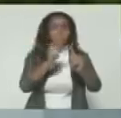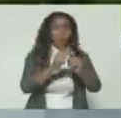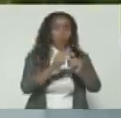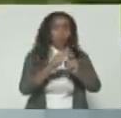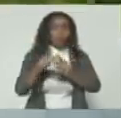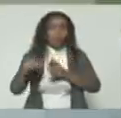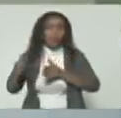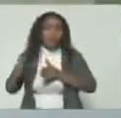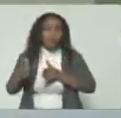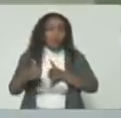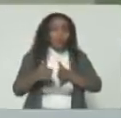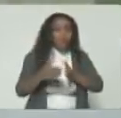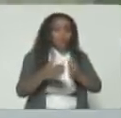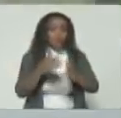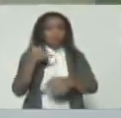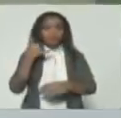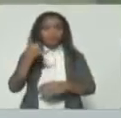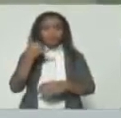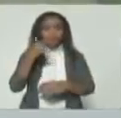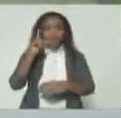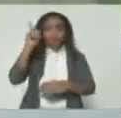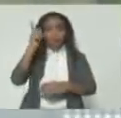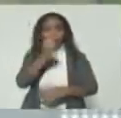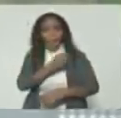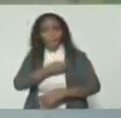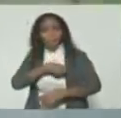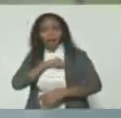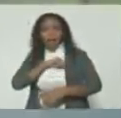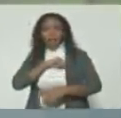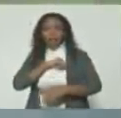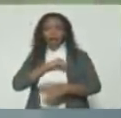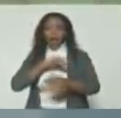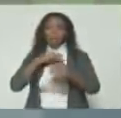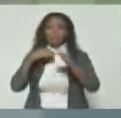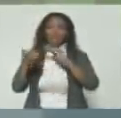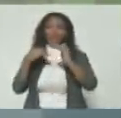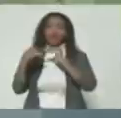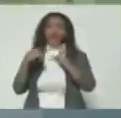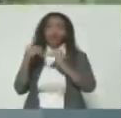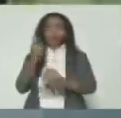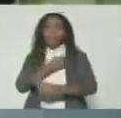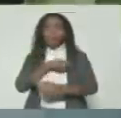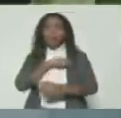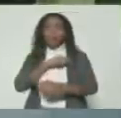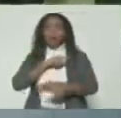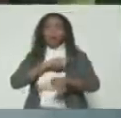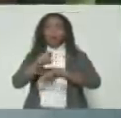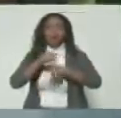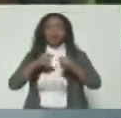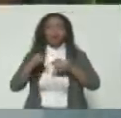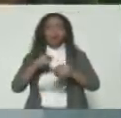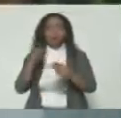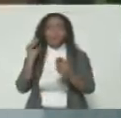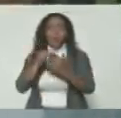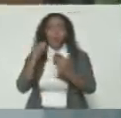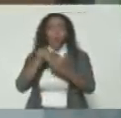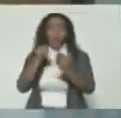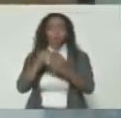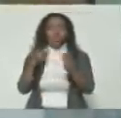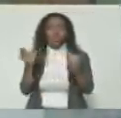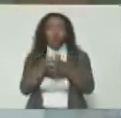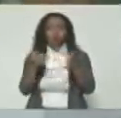vías telemáticas desde Madrid, España. Desde Madrid, España, se dirigen ataques terroristas con